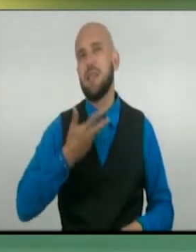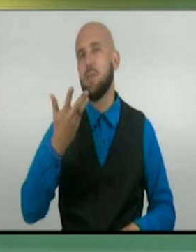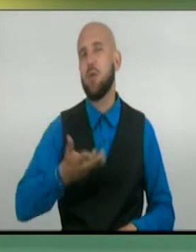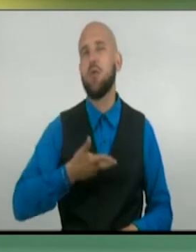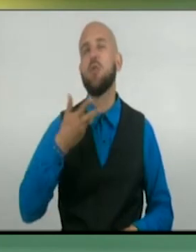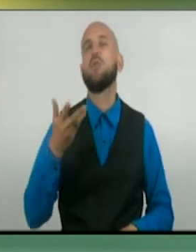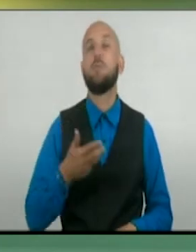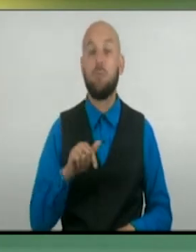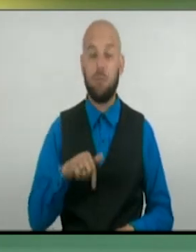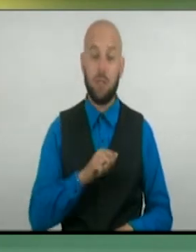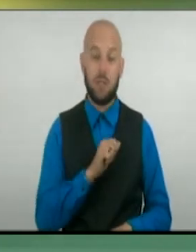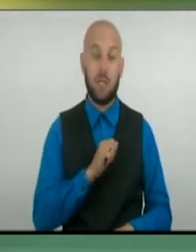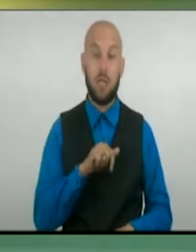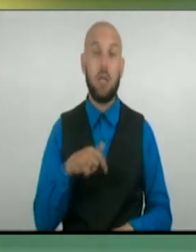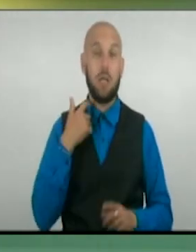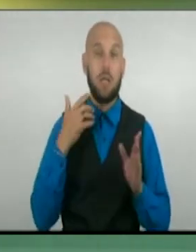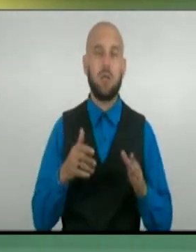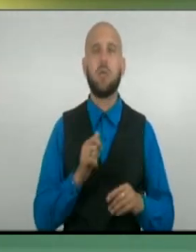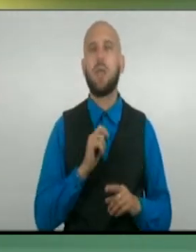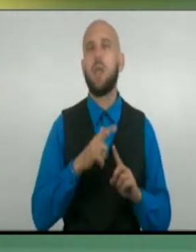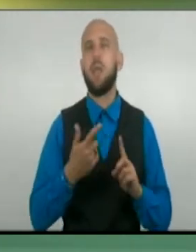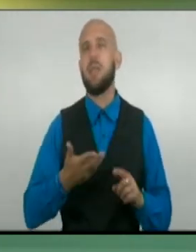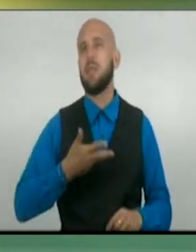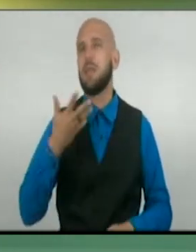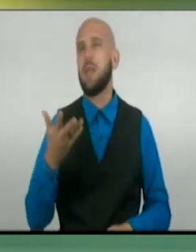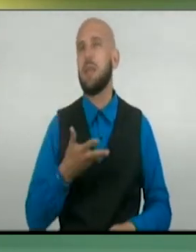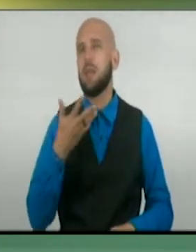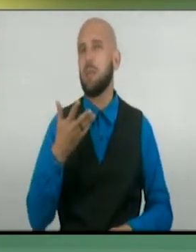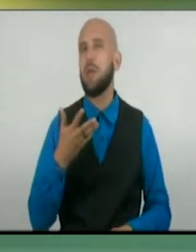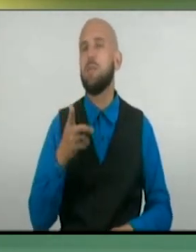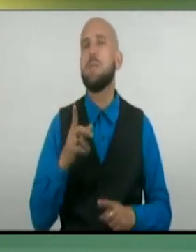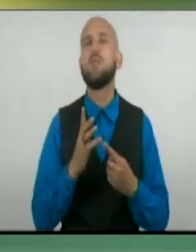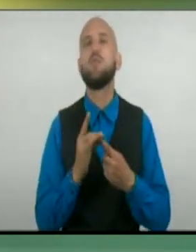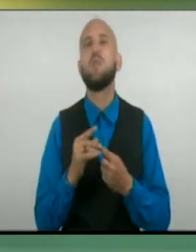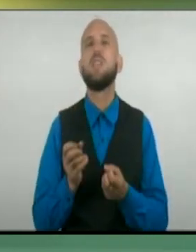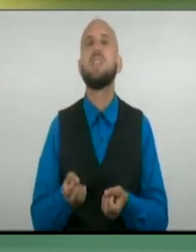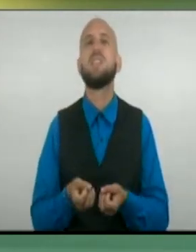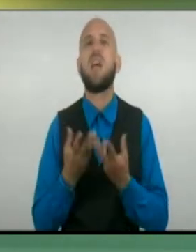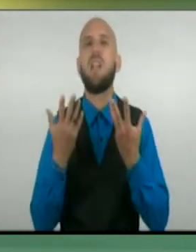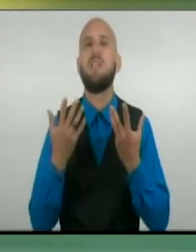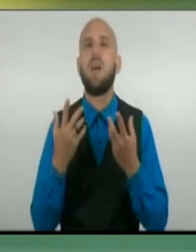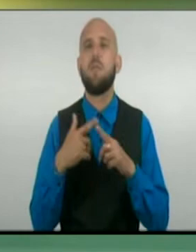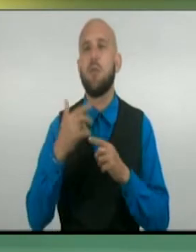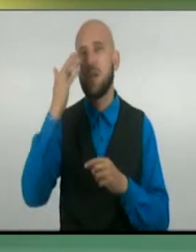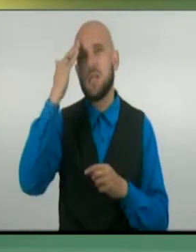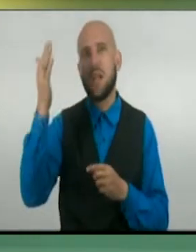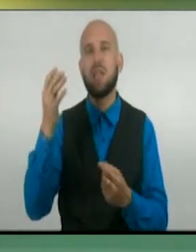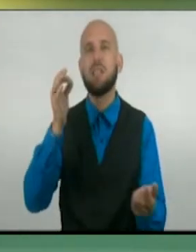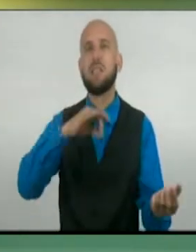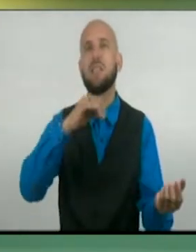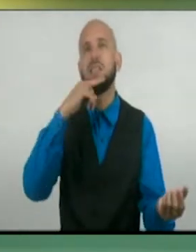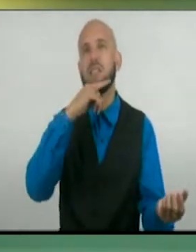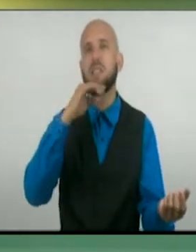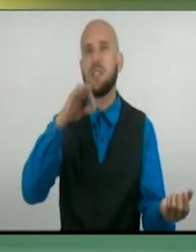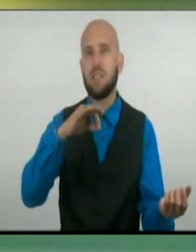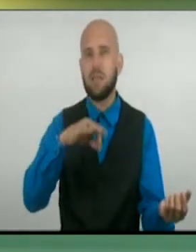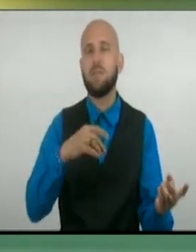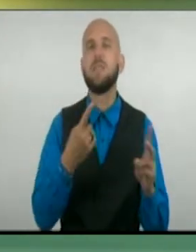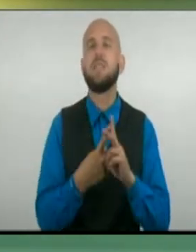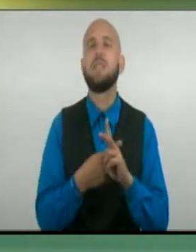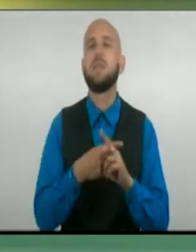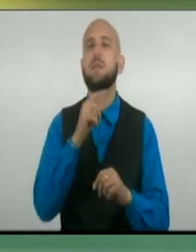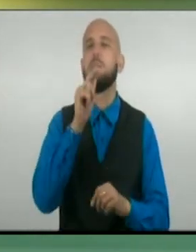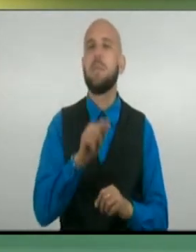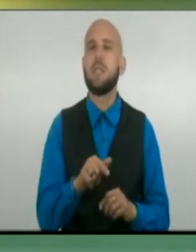realizar testimonios de personas que han sido salvadas por la transfusión y de donantes que han donado para